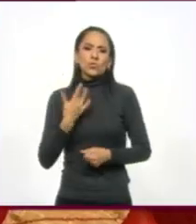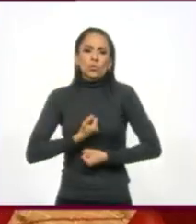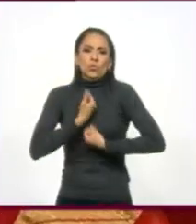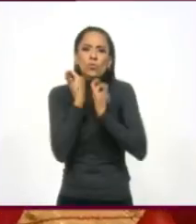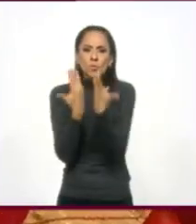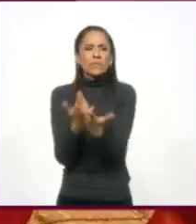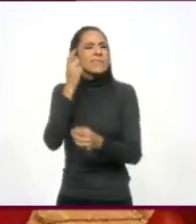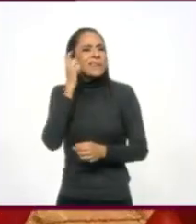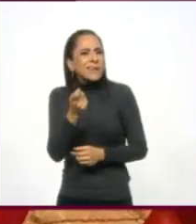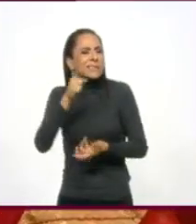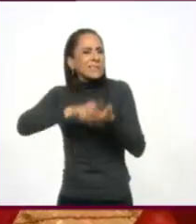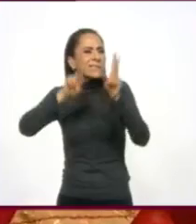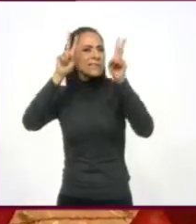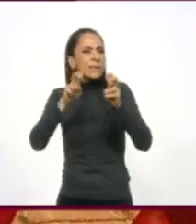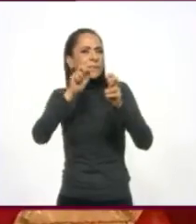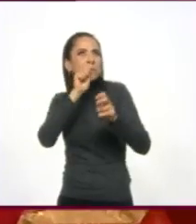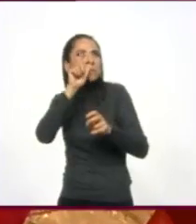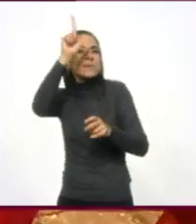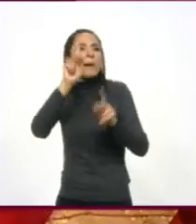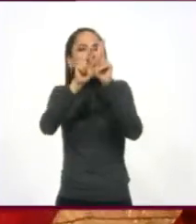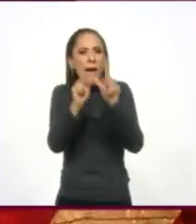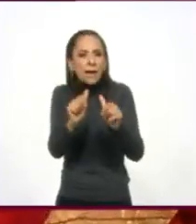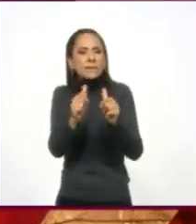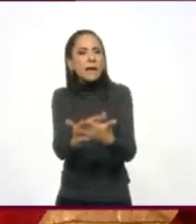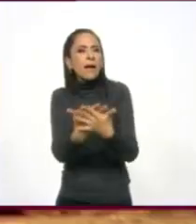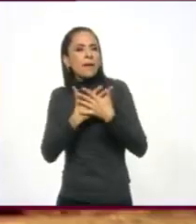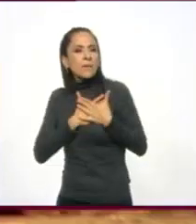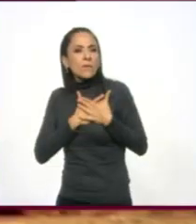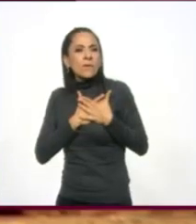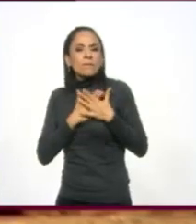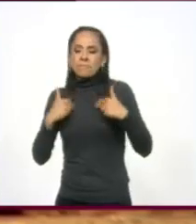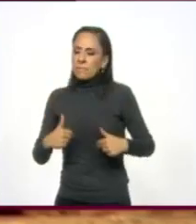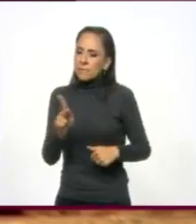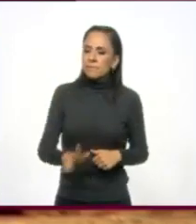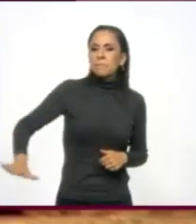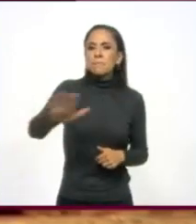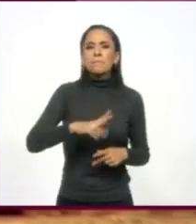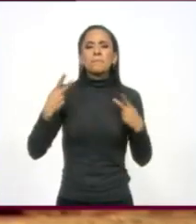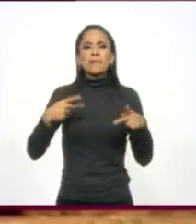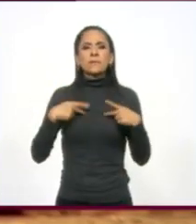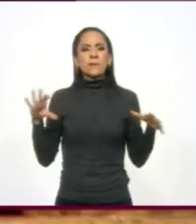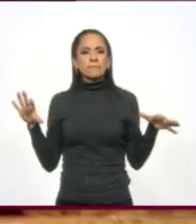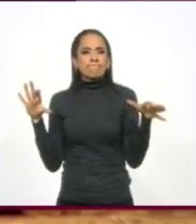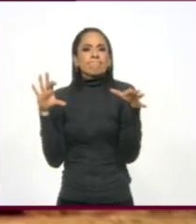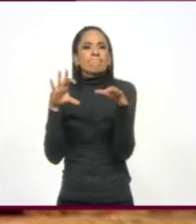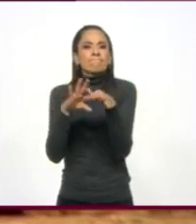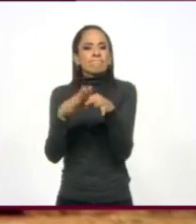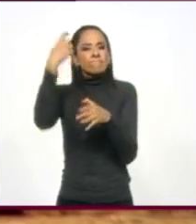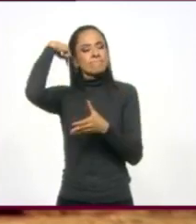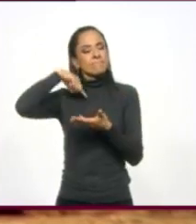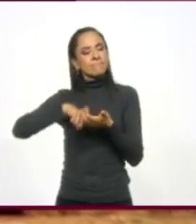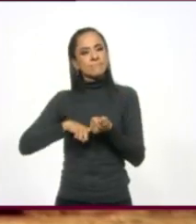más espiritual porque habla de paz, amor y humanidad. 11 Noticias, Miguel de la Cruz.